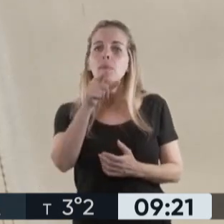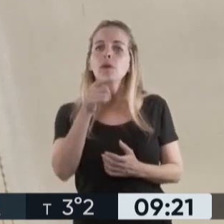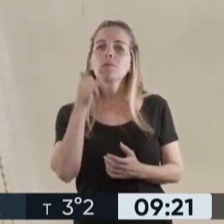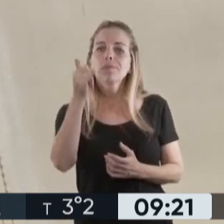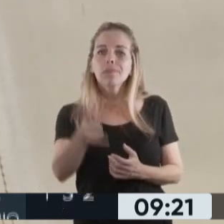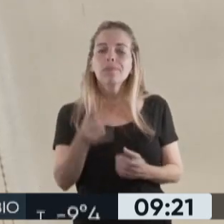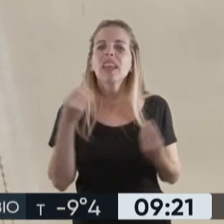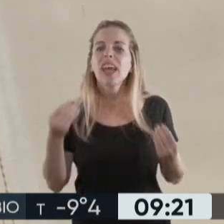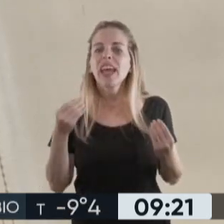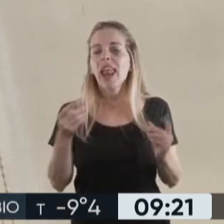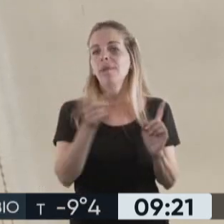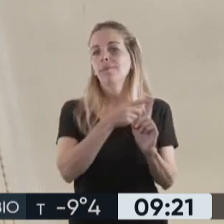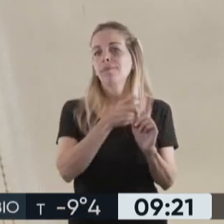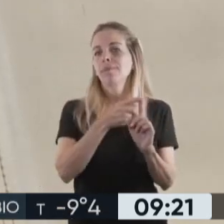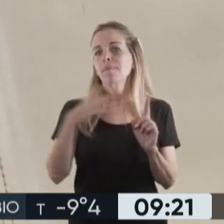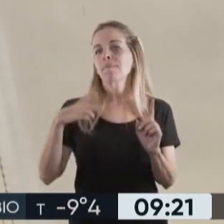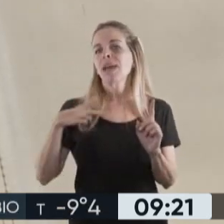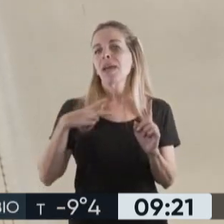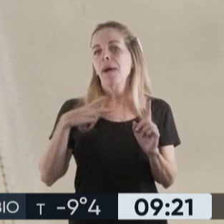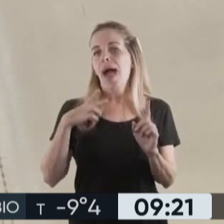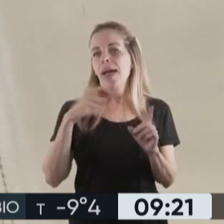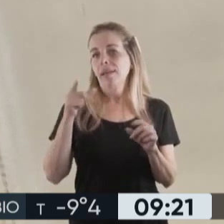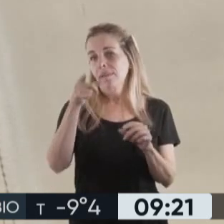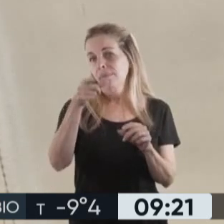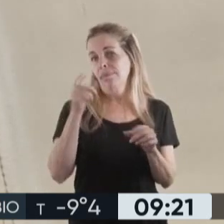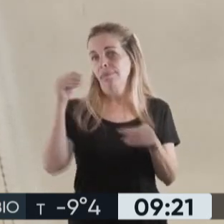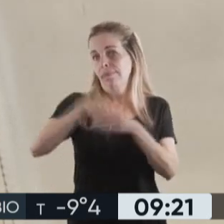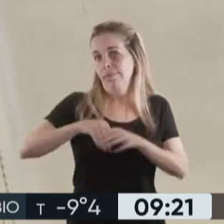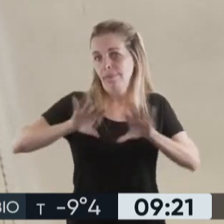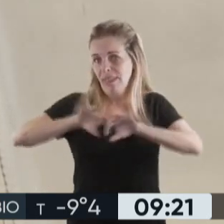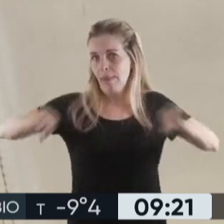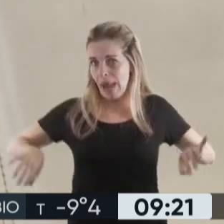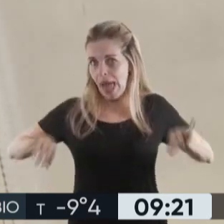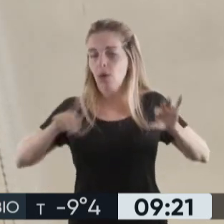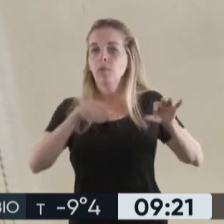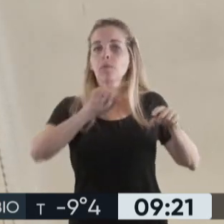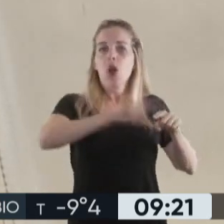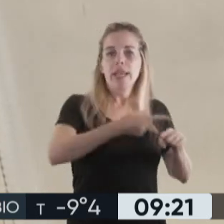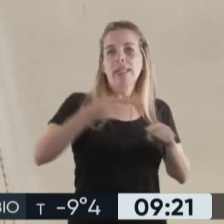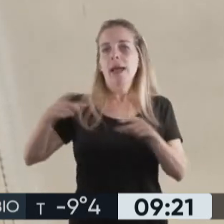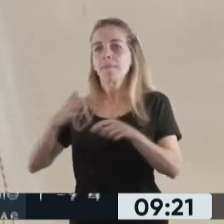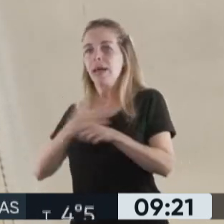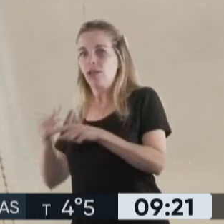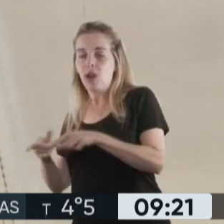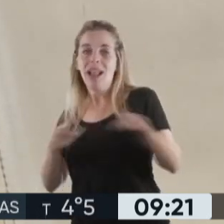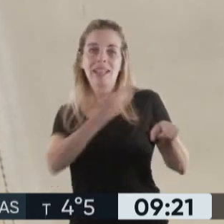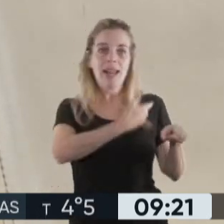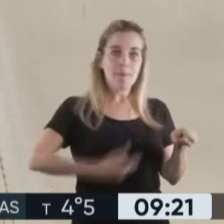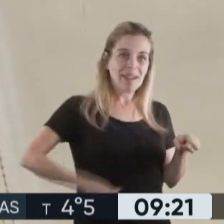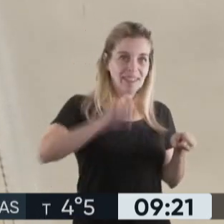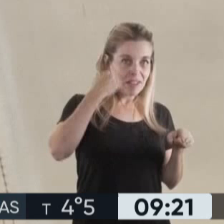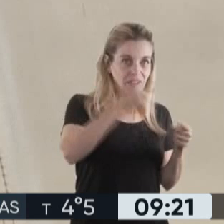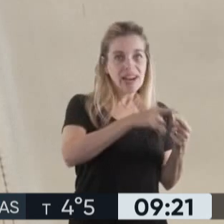eran relaciones personales, en las relaciones personales iban por un lado y las políticas por el otro, entre el presidente y la